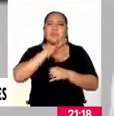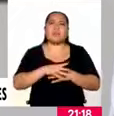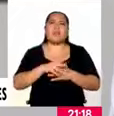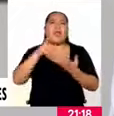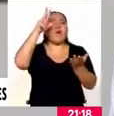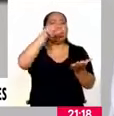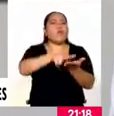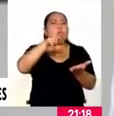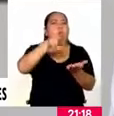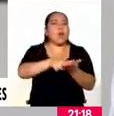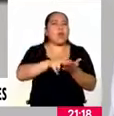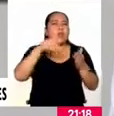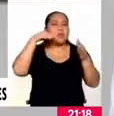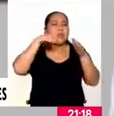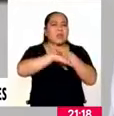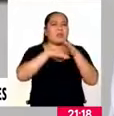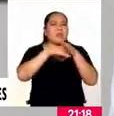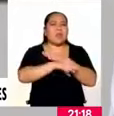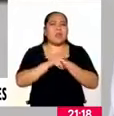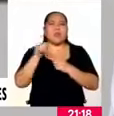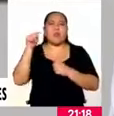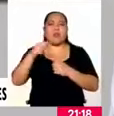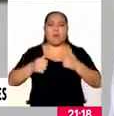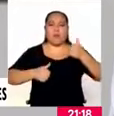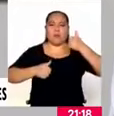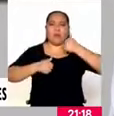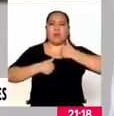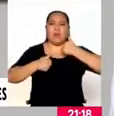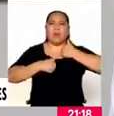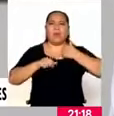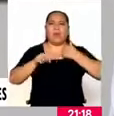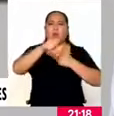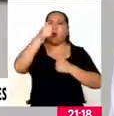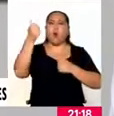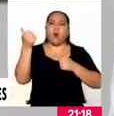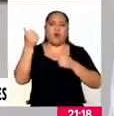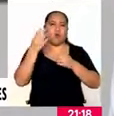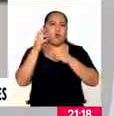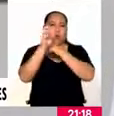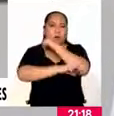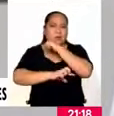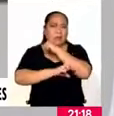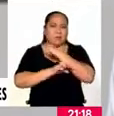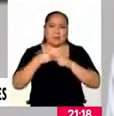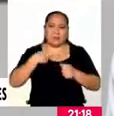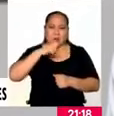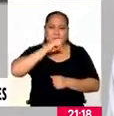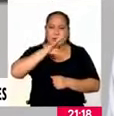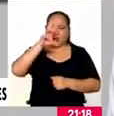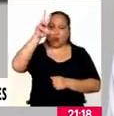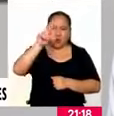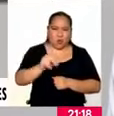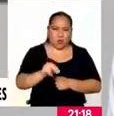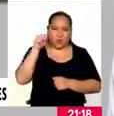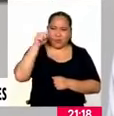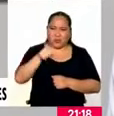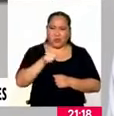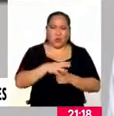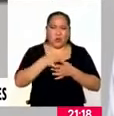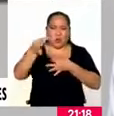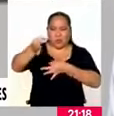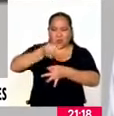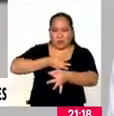autorizando el ingreso de tropas extranjeras, lo cual descarto tajantemente. Estos son procedimientos de